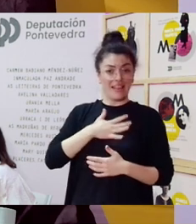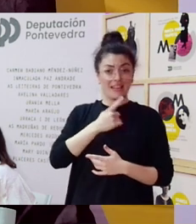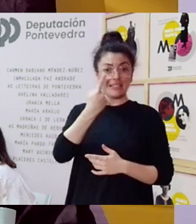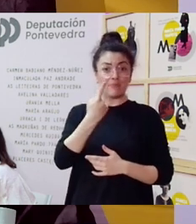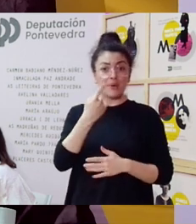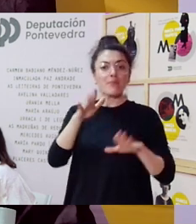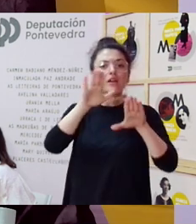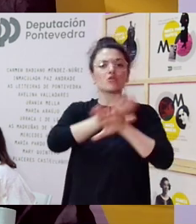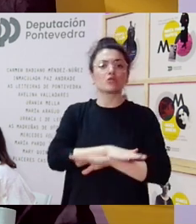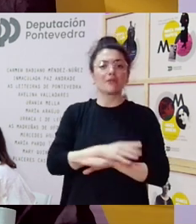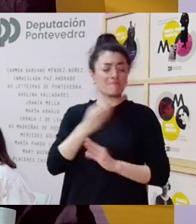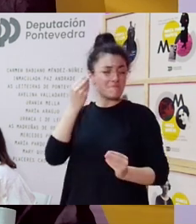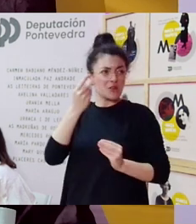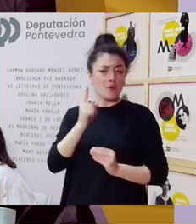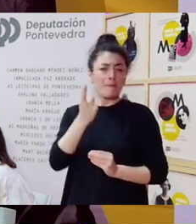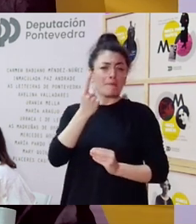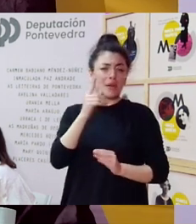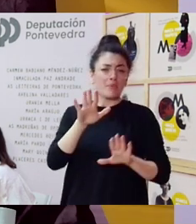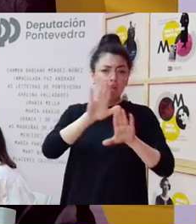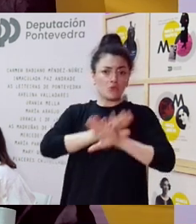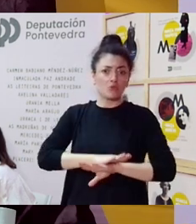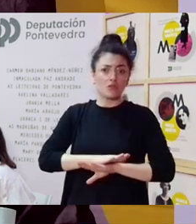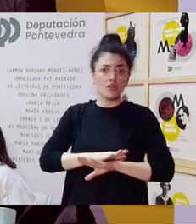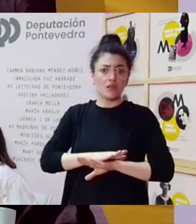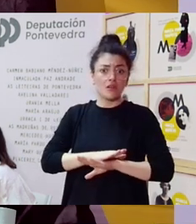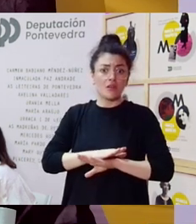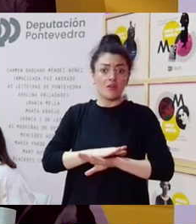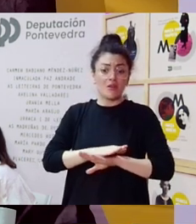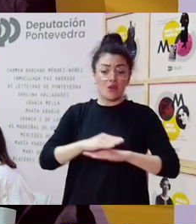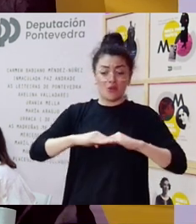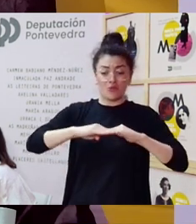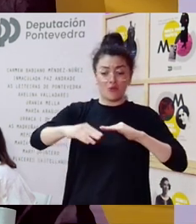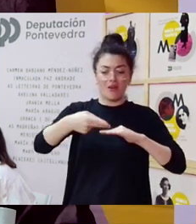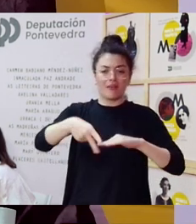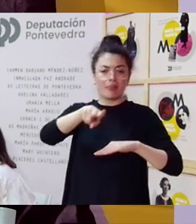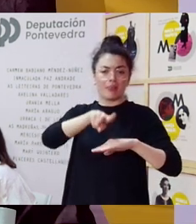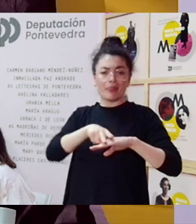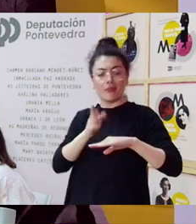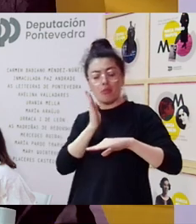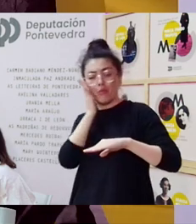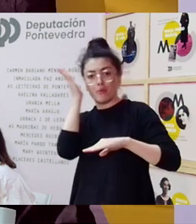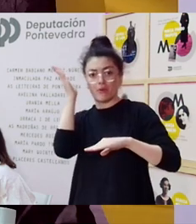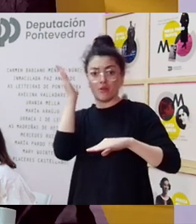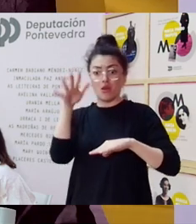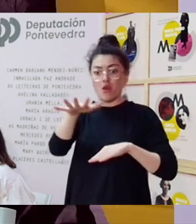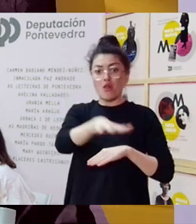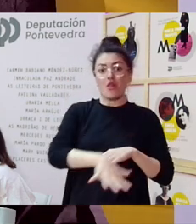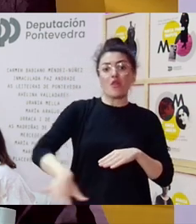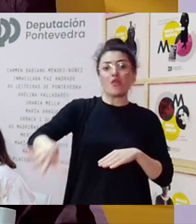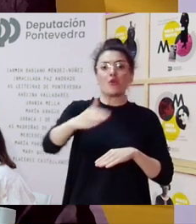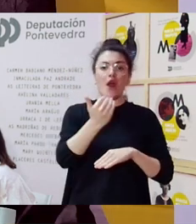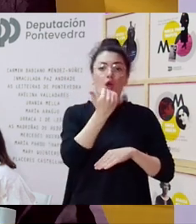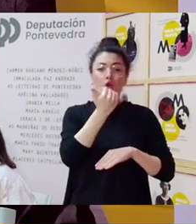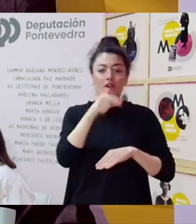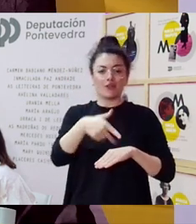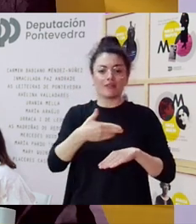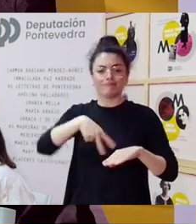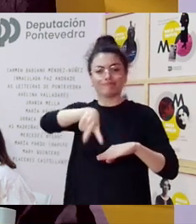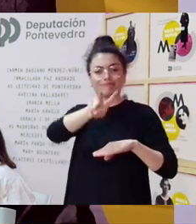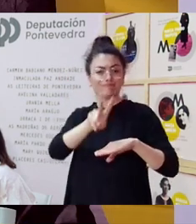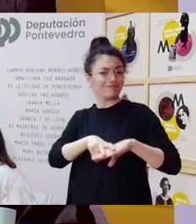dormir, creo que foi a primeira noite na súa vida que dormiu no chan. Dormiu nunha estafeta de correos no chan con